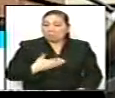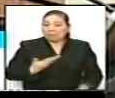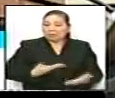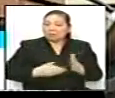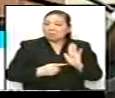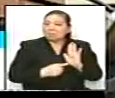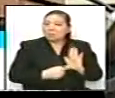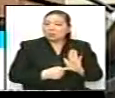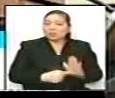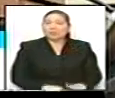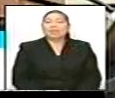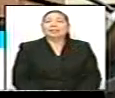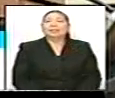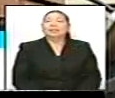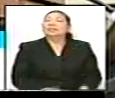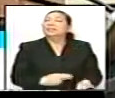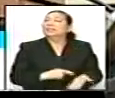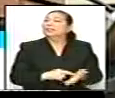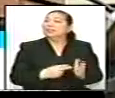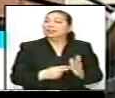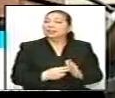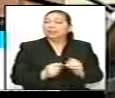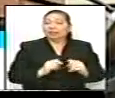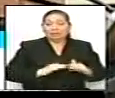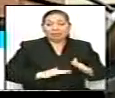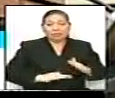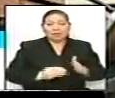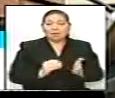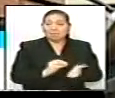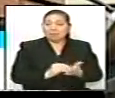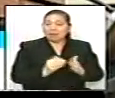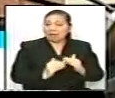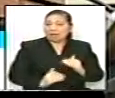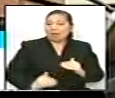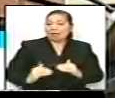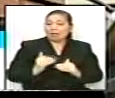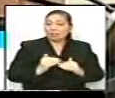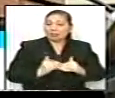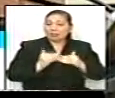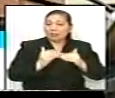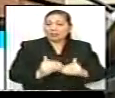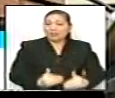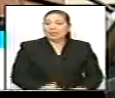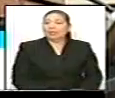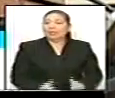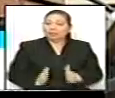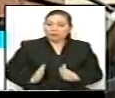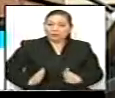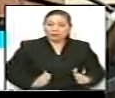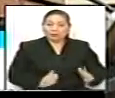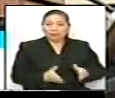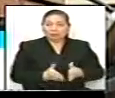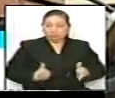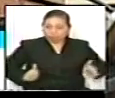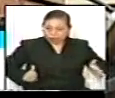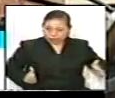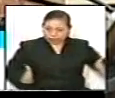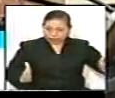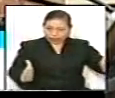infiltrar. Esto significó un movimiento de tierras muy grande, porque tuvimos que ampliar el cauce a un ancho de